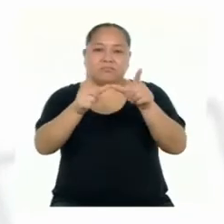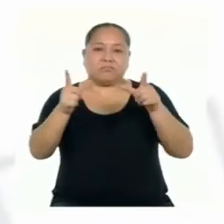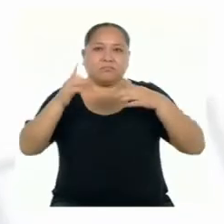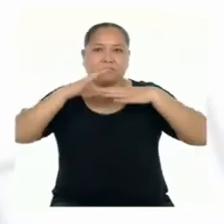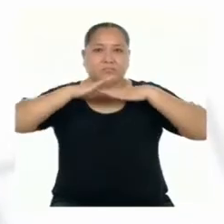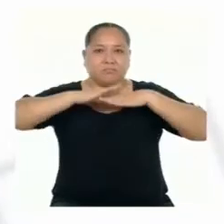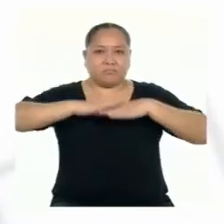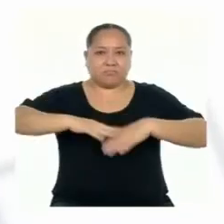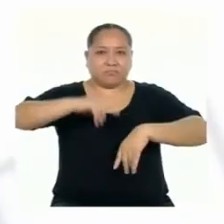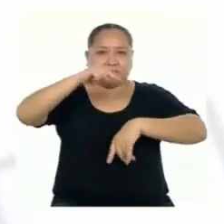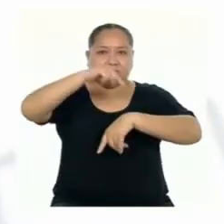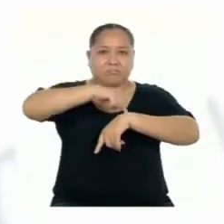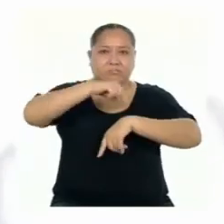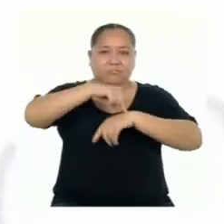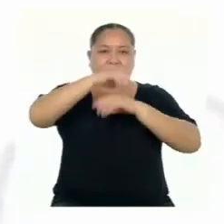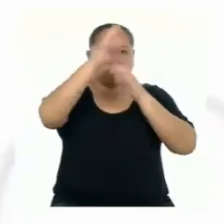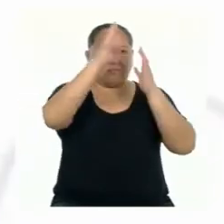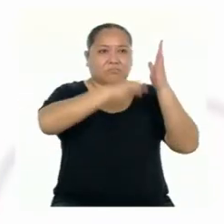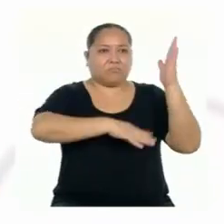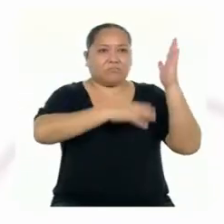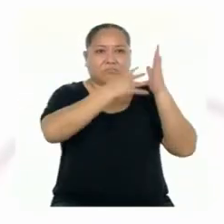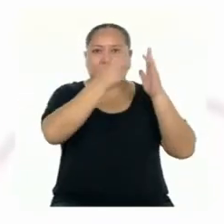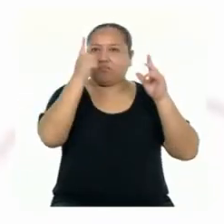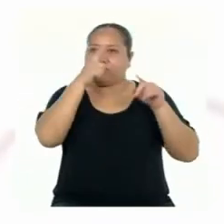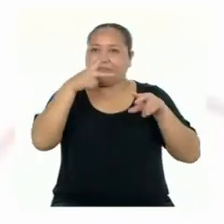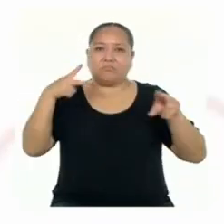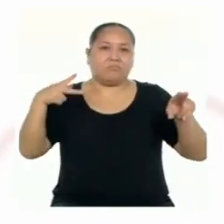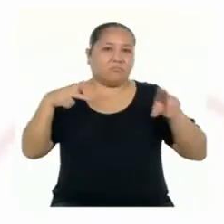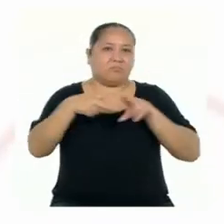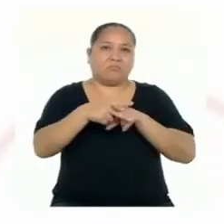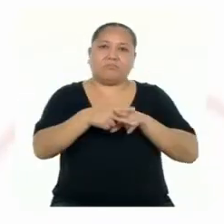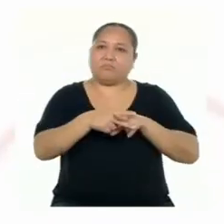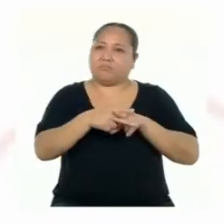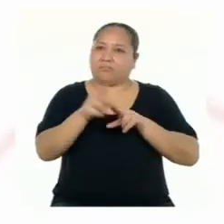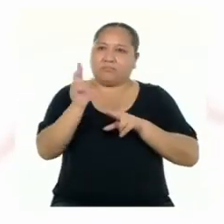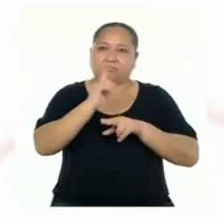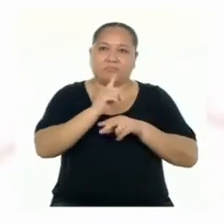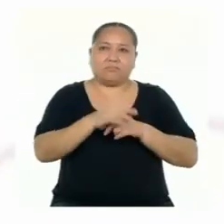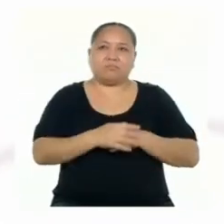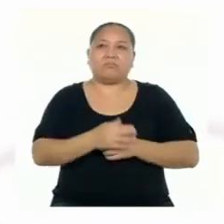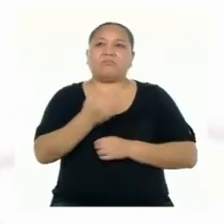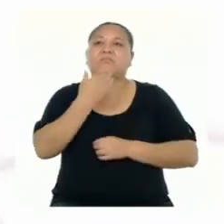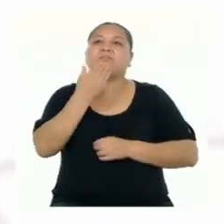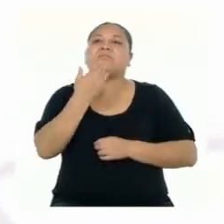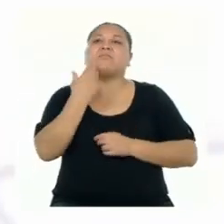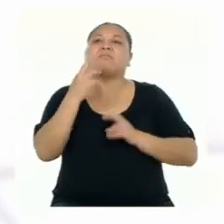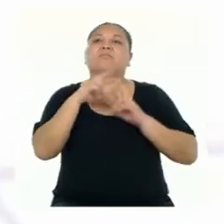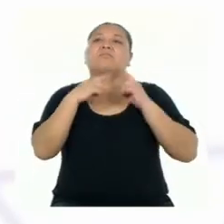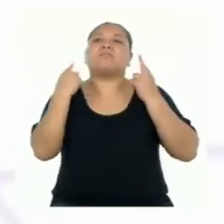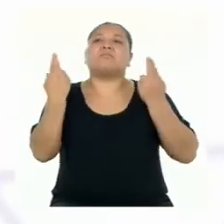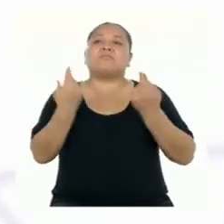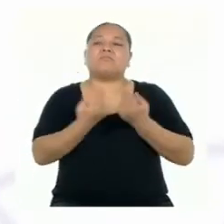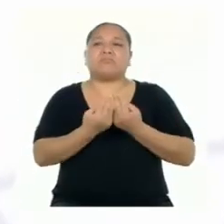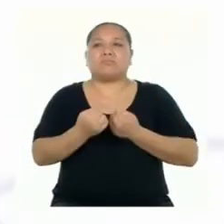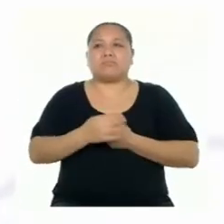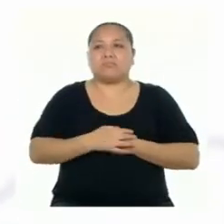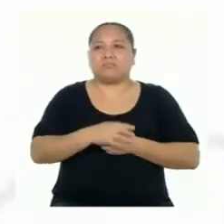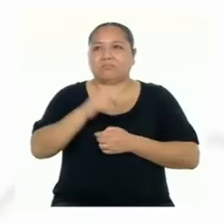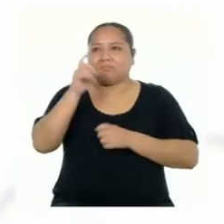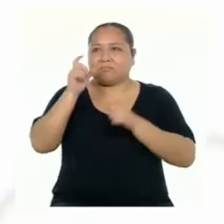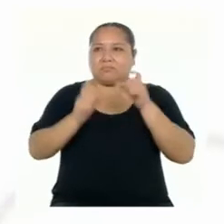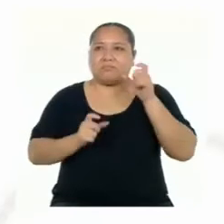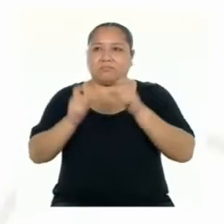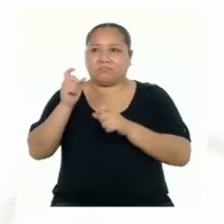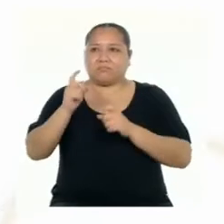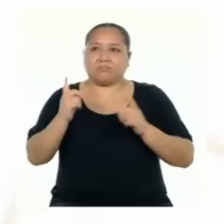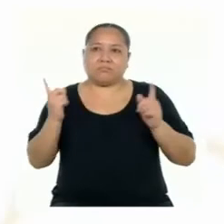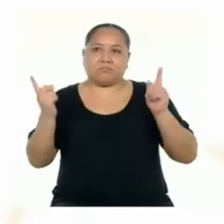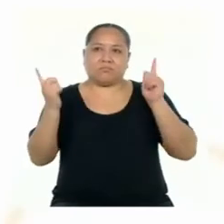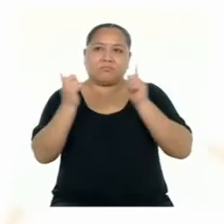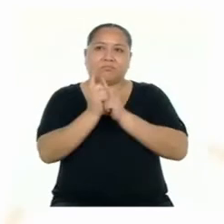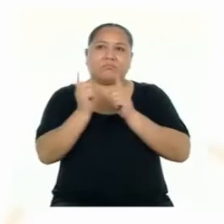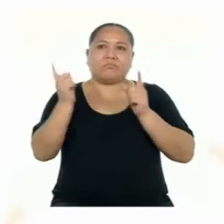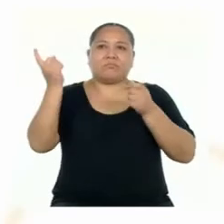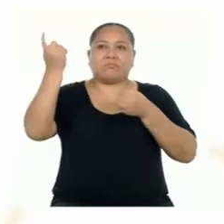y en un horario en el que no sean interrumpidos. ¿Quiénes se reunirán? Las personas que estuvieron en el conflicto.